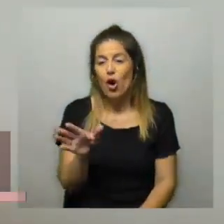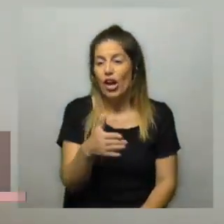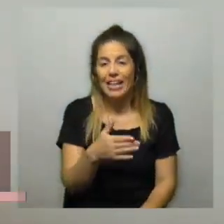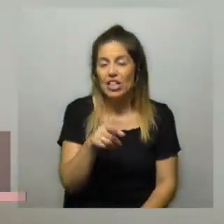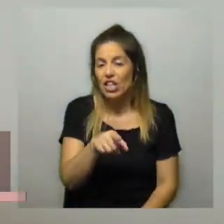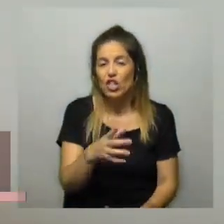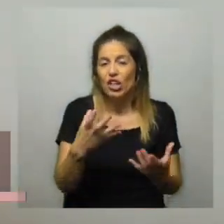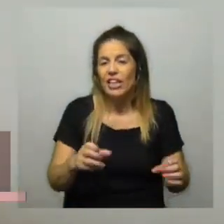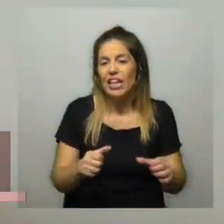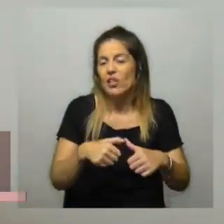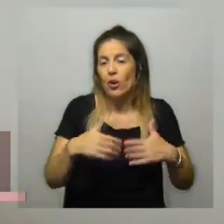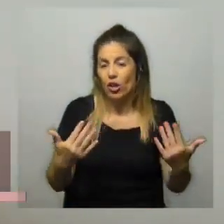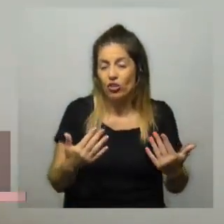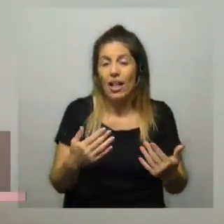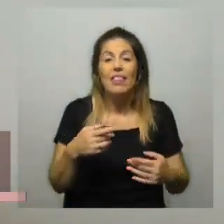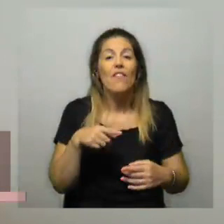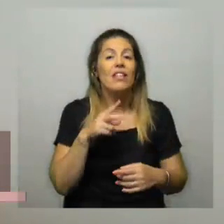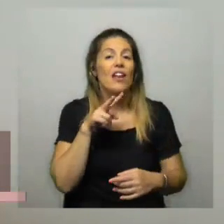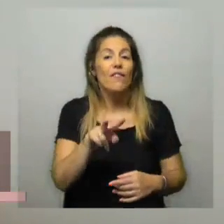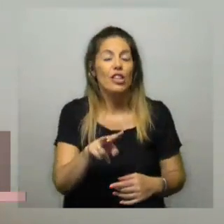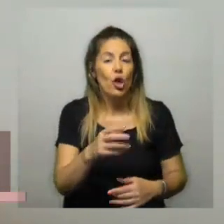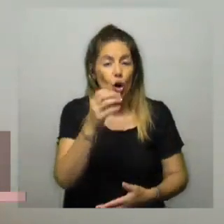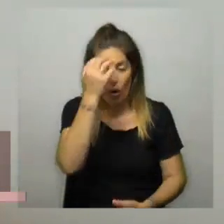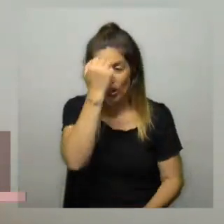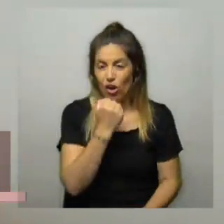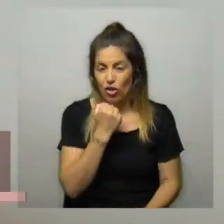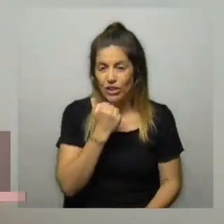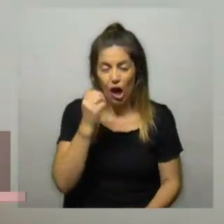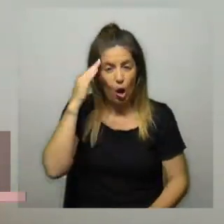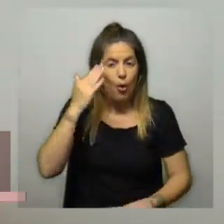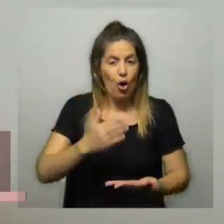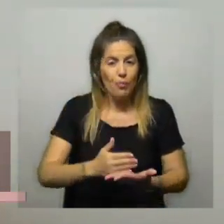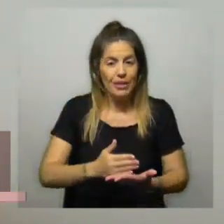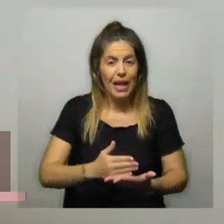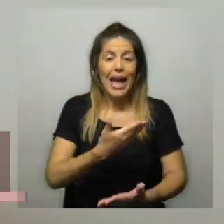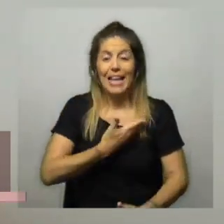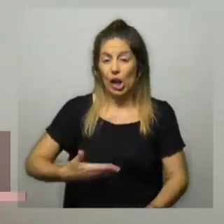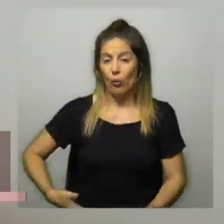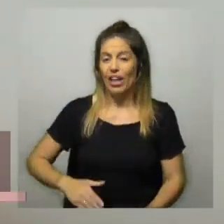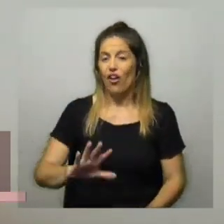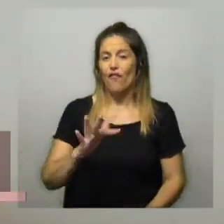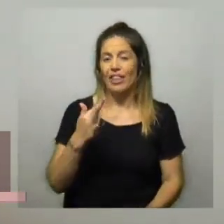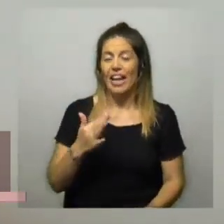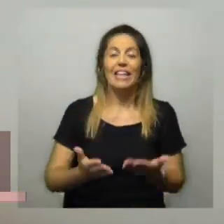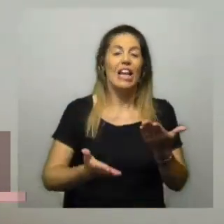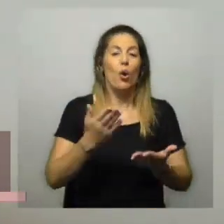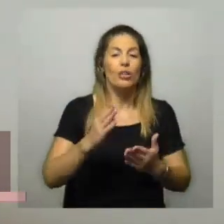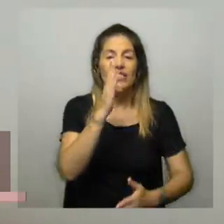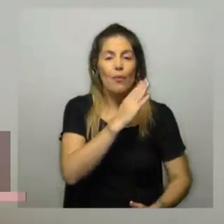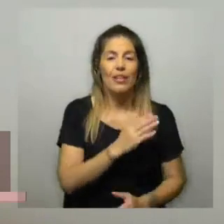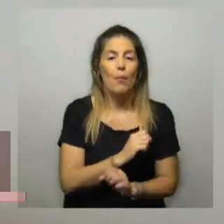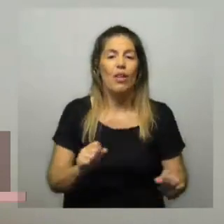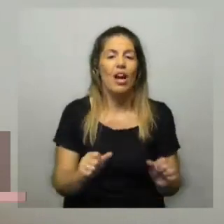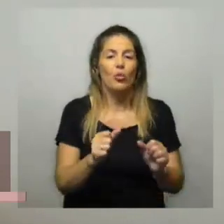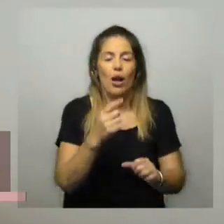Tienen que ser tratados como terroristas, como golpistas, y que el gobierno federal y la justicia brasileña puedan actuar pronto, lo más rápido